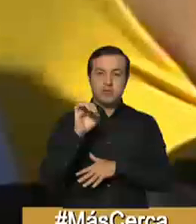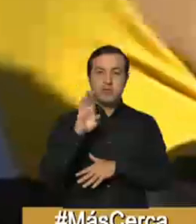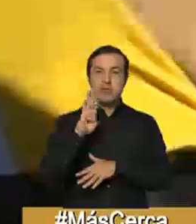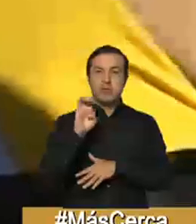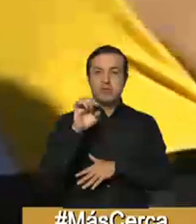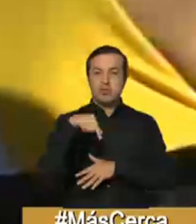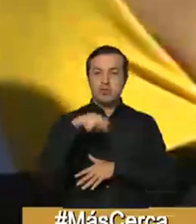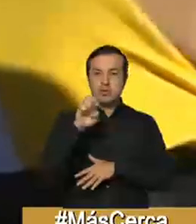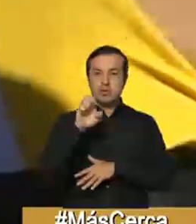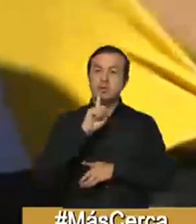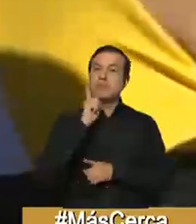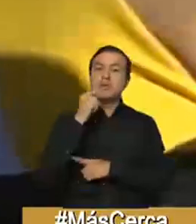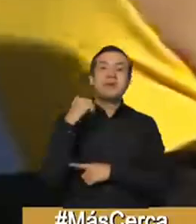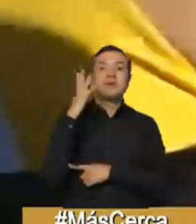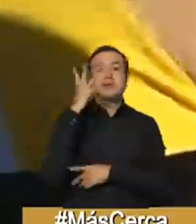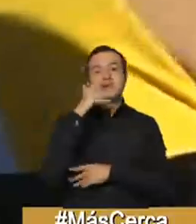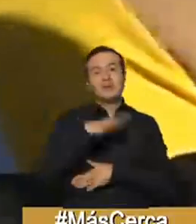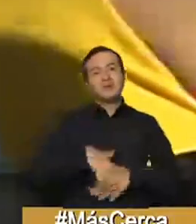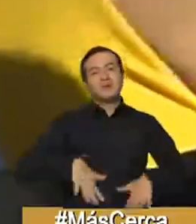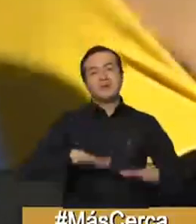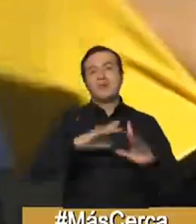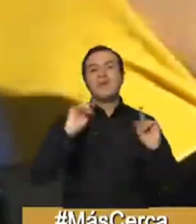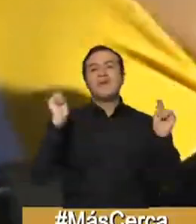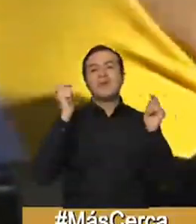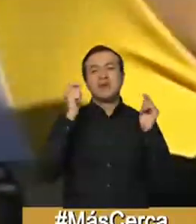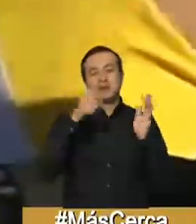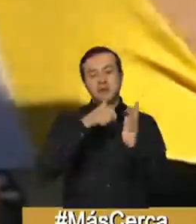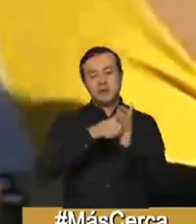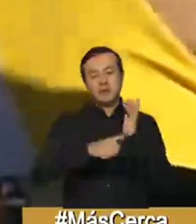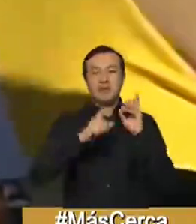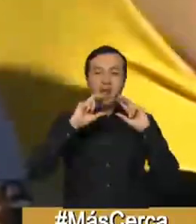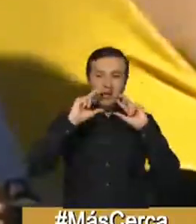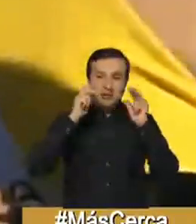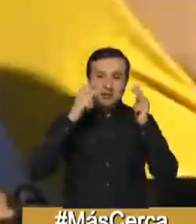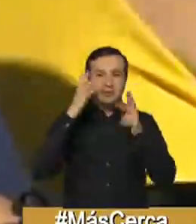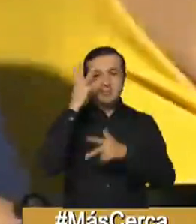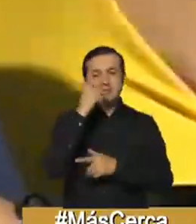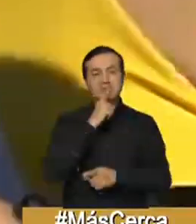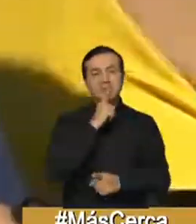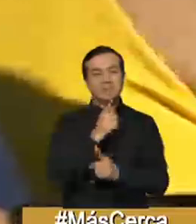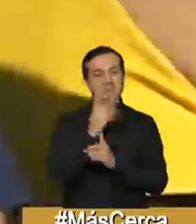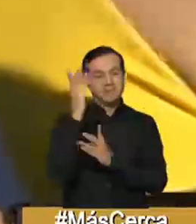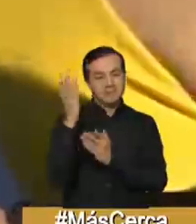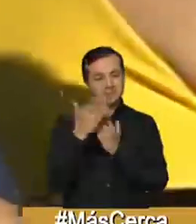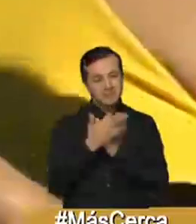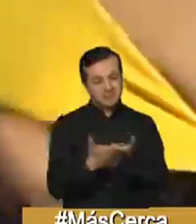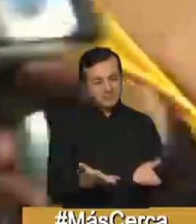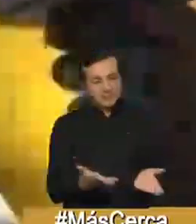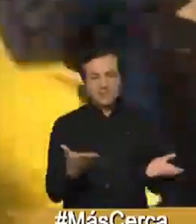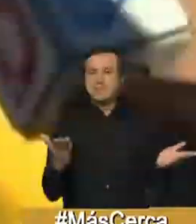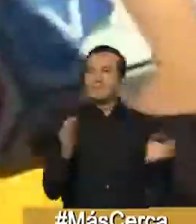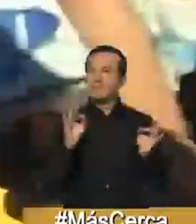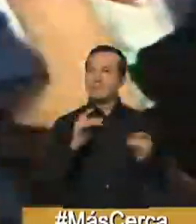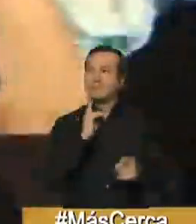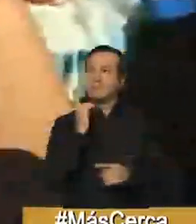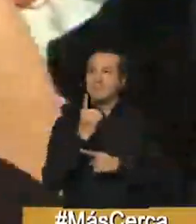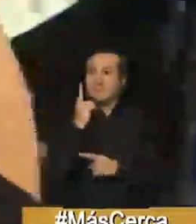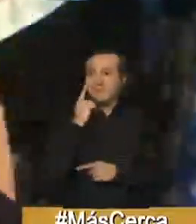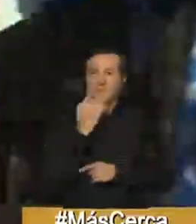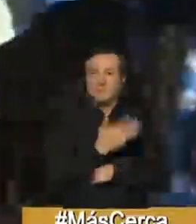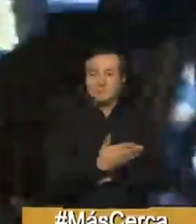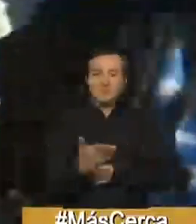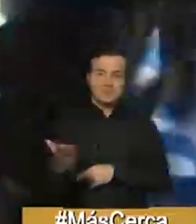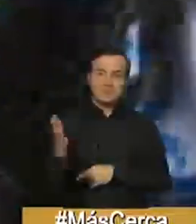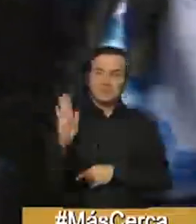nada invitarles en estos tiempos a las fiestas del maíz y del turismo, que van a estar increíbles, no se las pueden perder. Muy bien, acá, ¿su